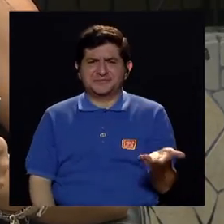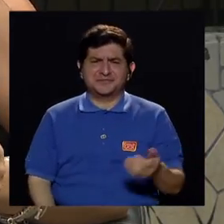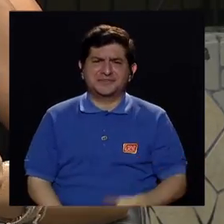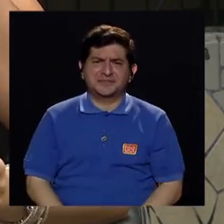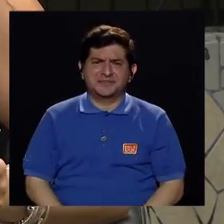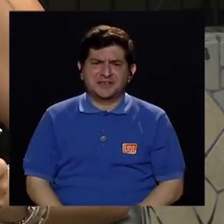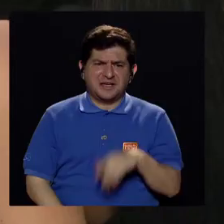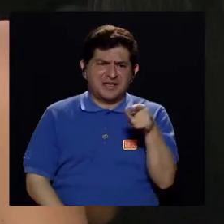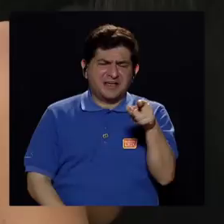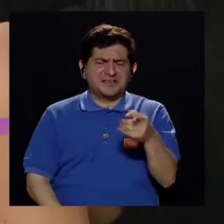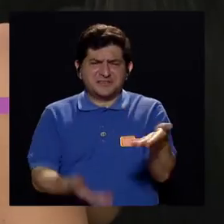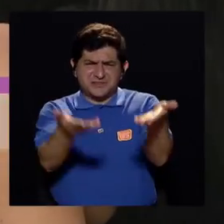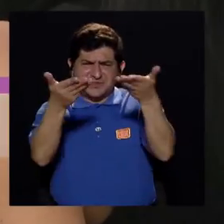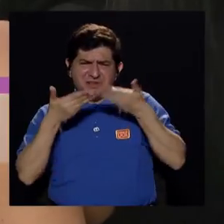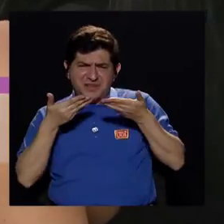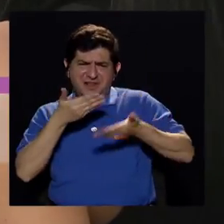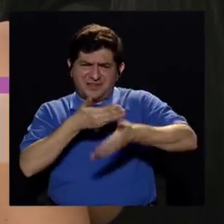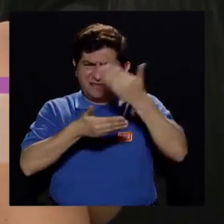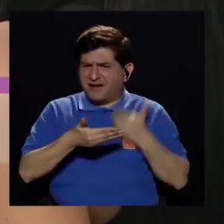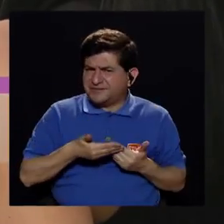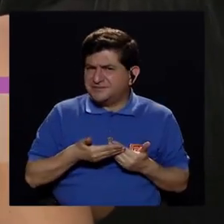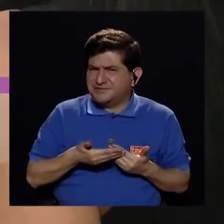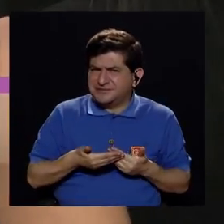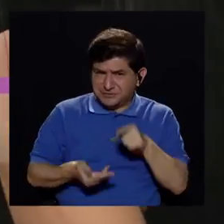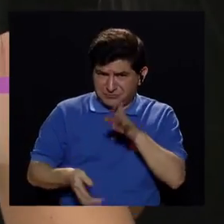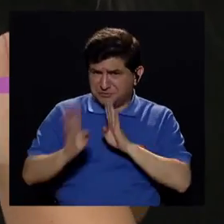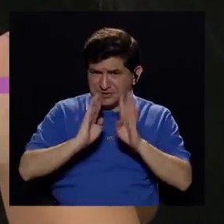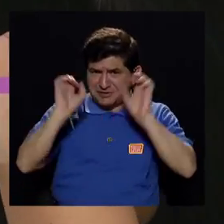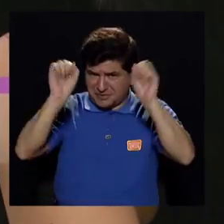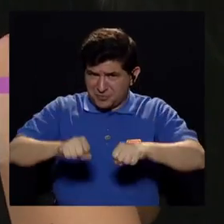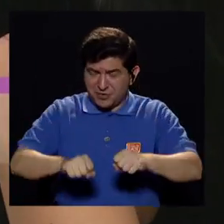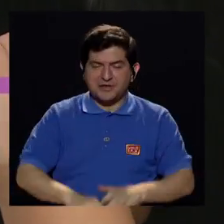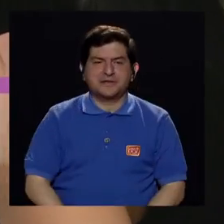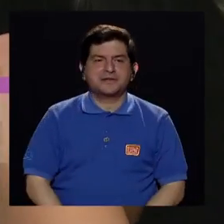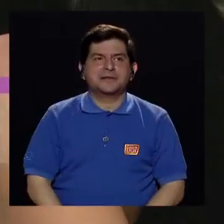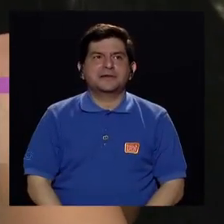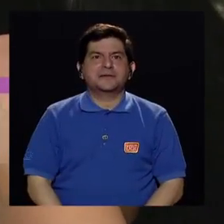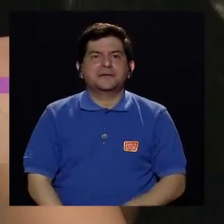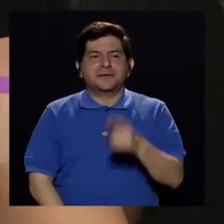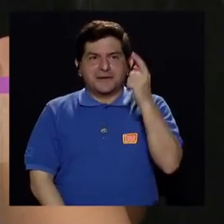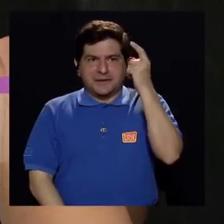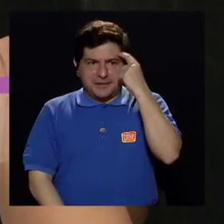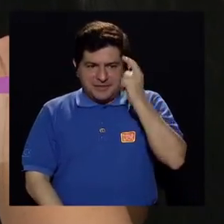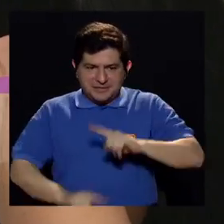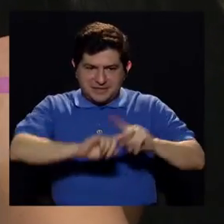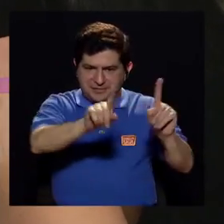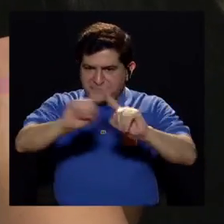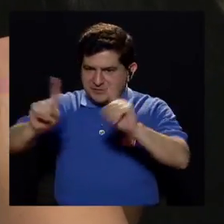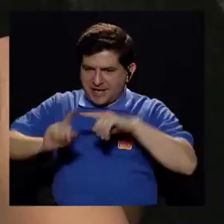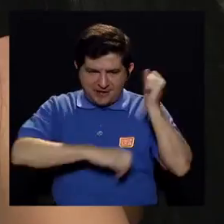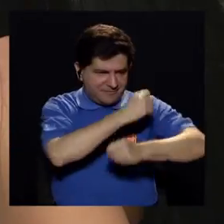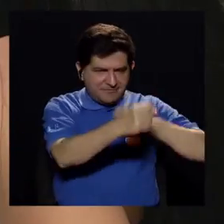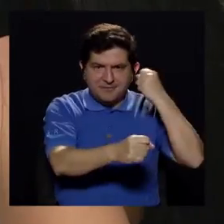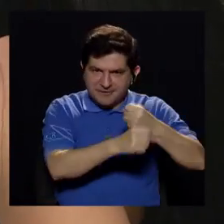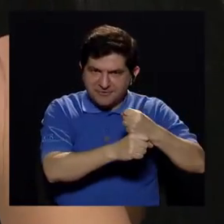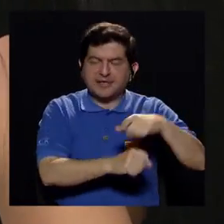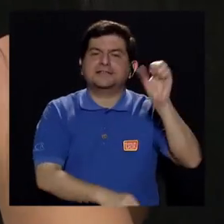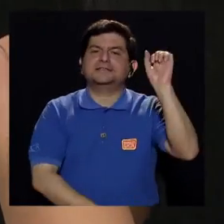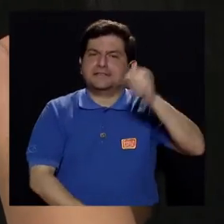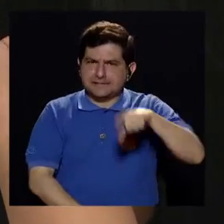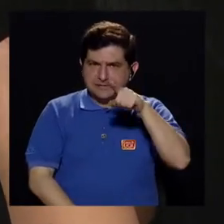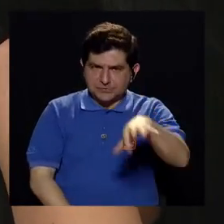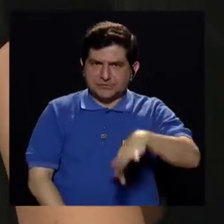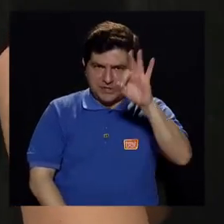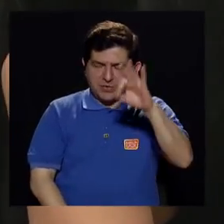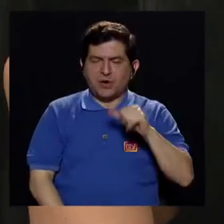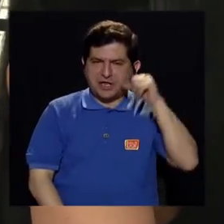nos han depositado, si te puedes referir a ese tema. Sí, bueno, si lo hacemos por diferencia de edad, ok, sí vas a encontrar